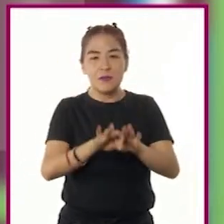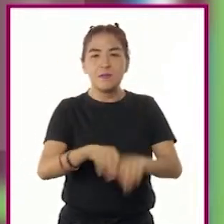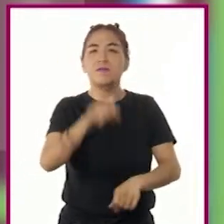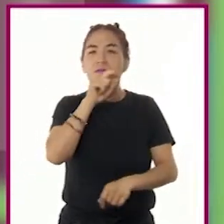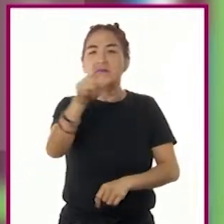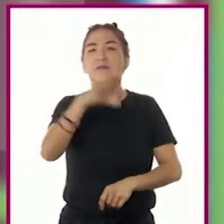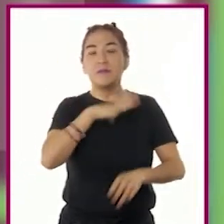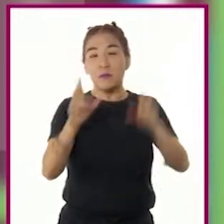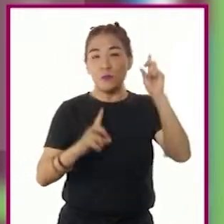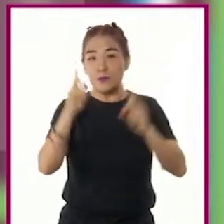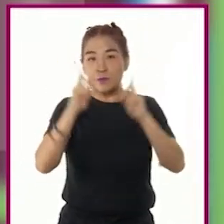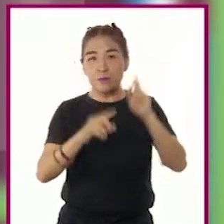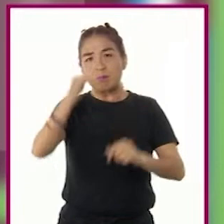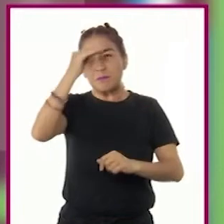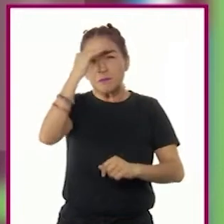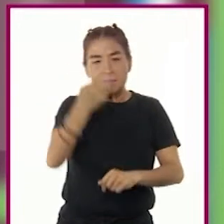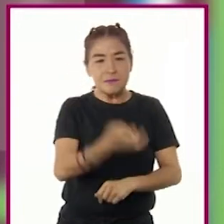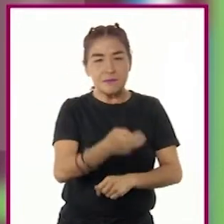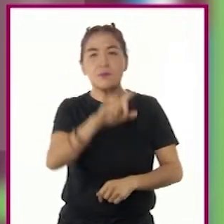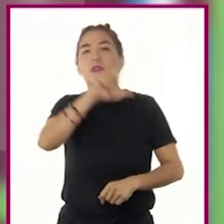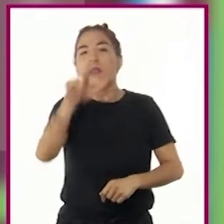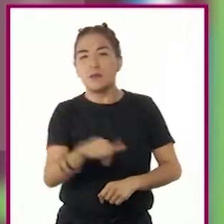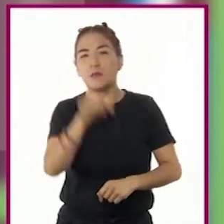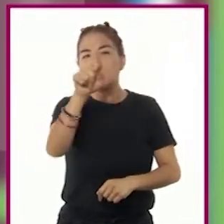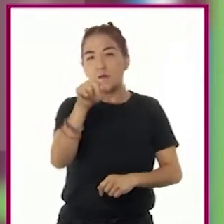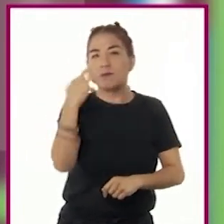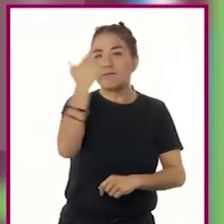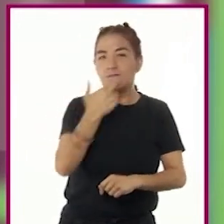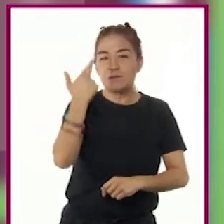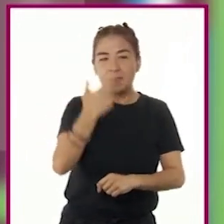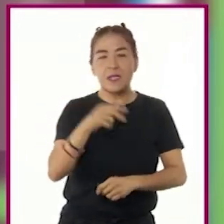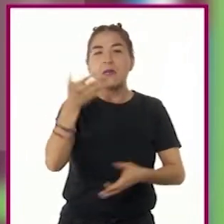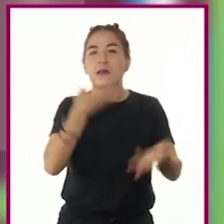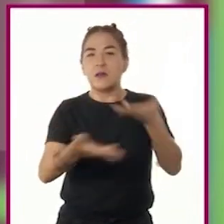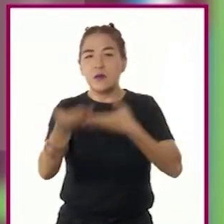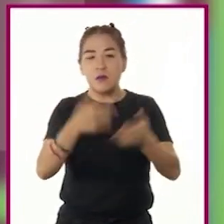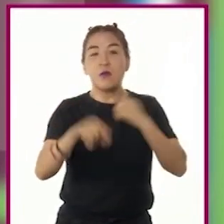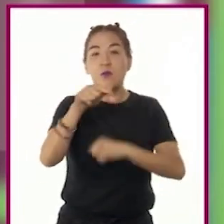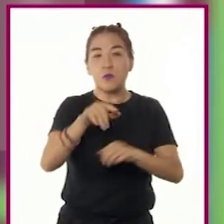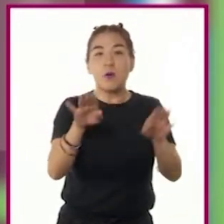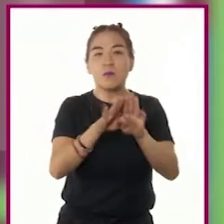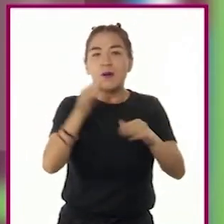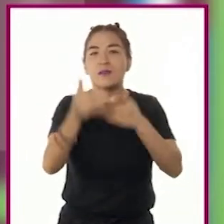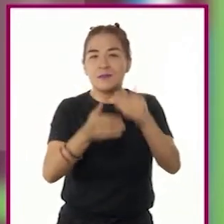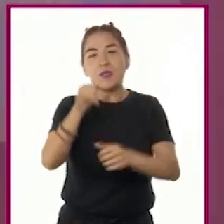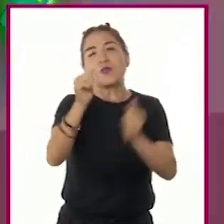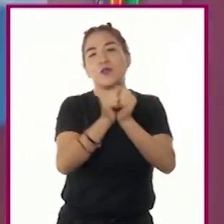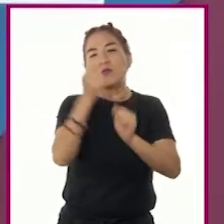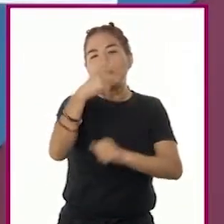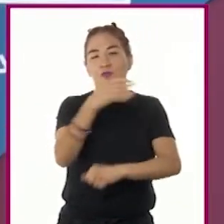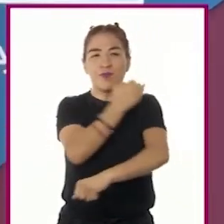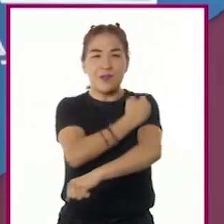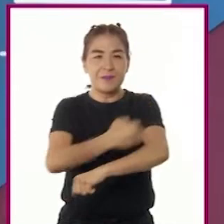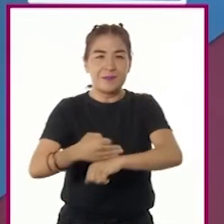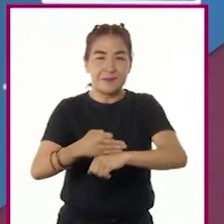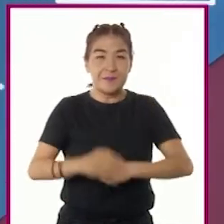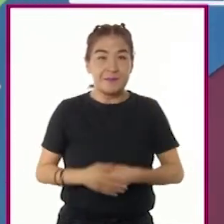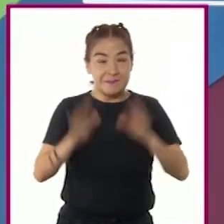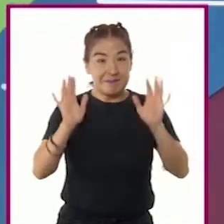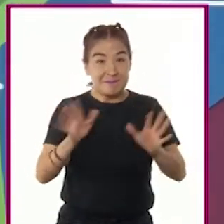como dudas y reflexiones para que posteriormente puedan compartir los avances con su familia.